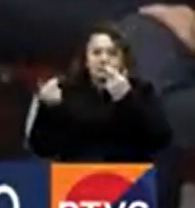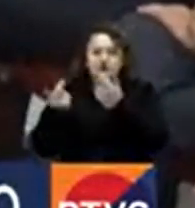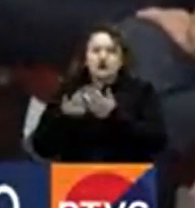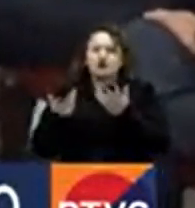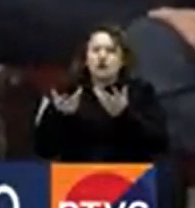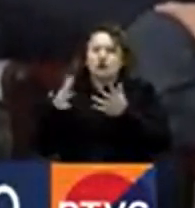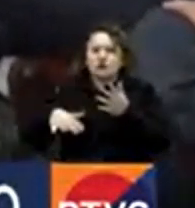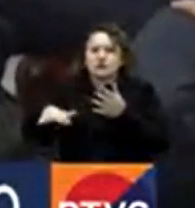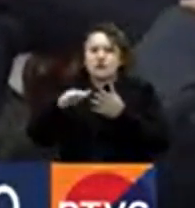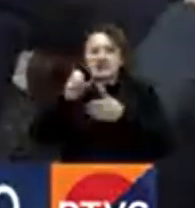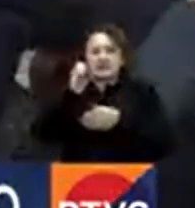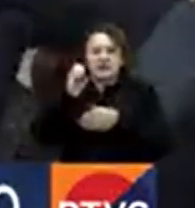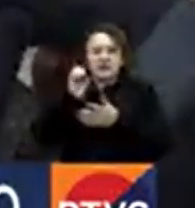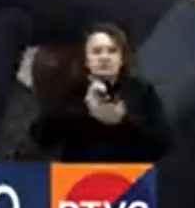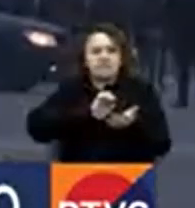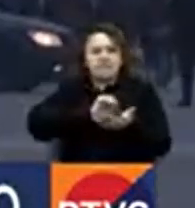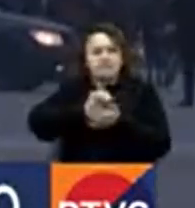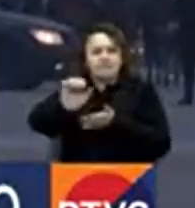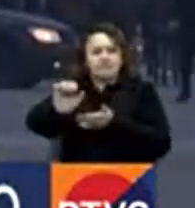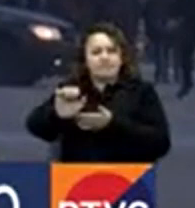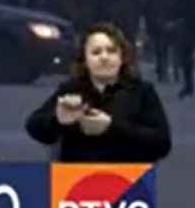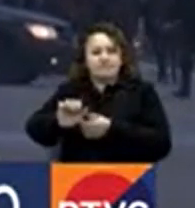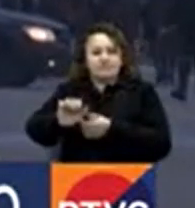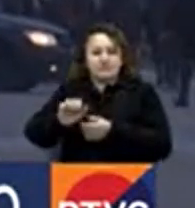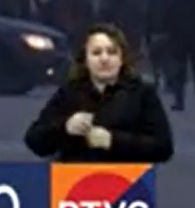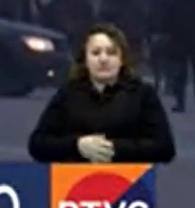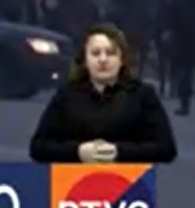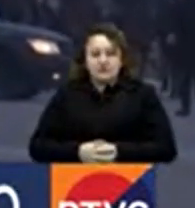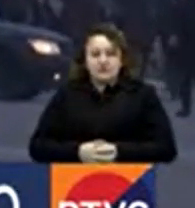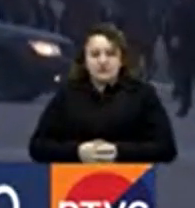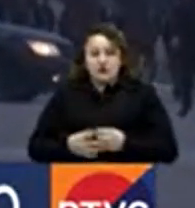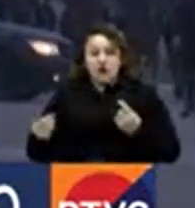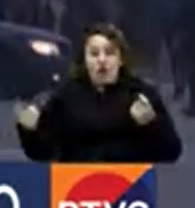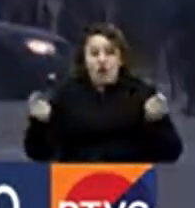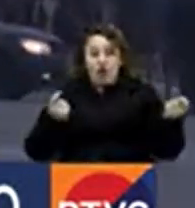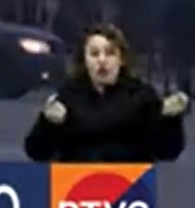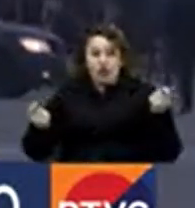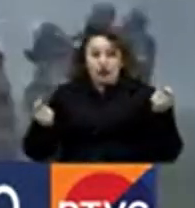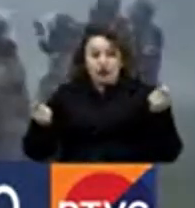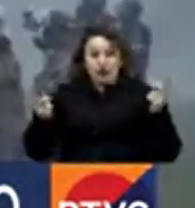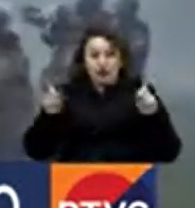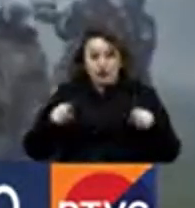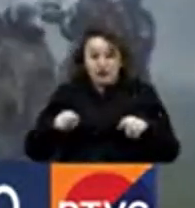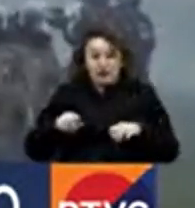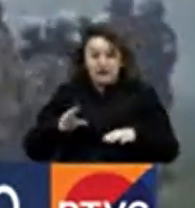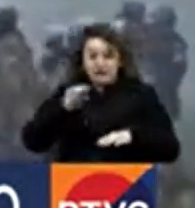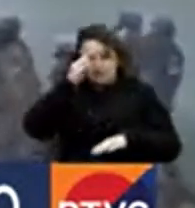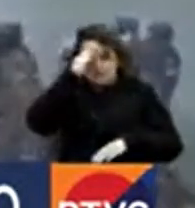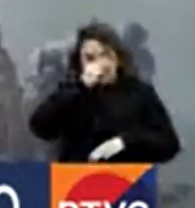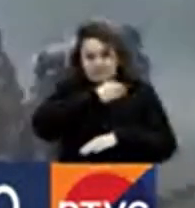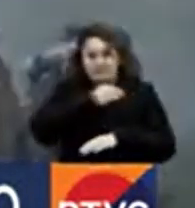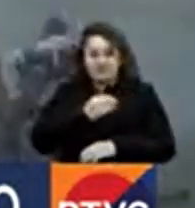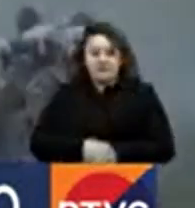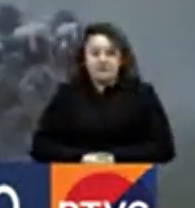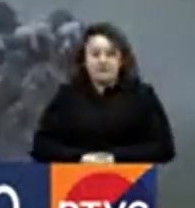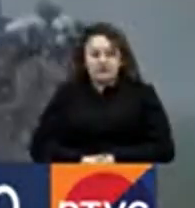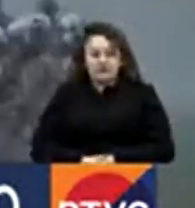del ataque para rechazarlo al unísono y retoma del control por parte de fuerzas del orden.